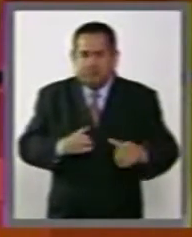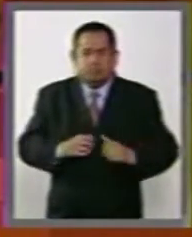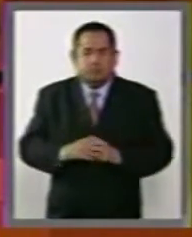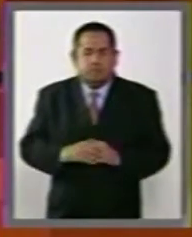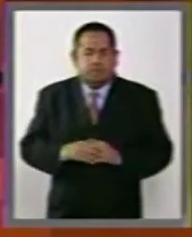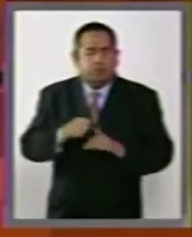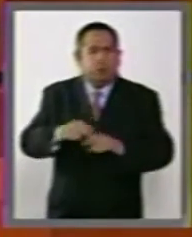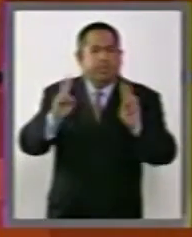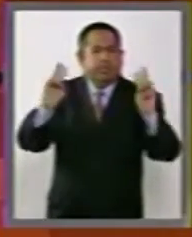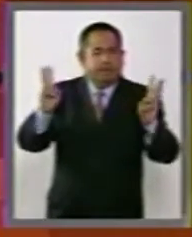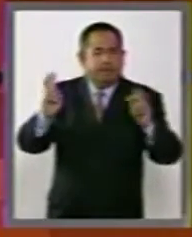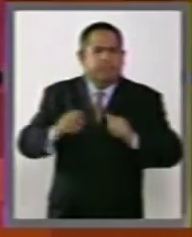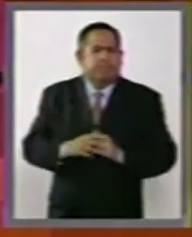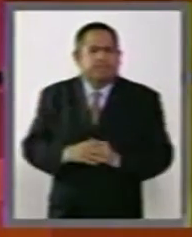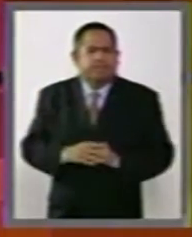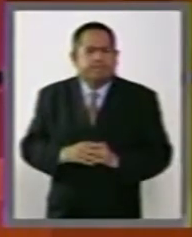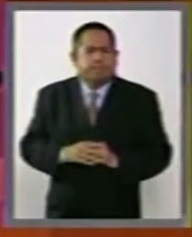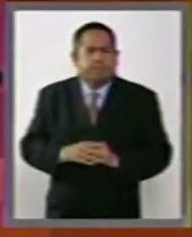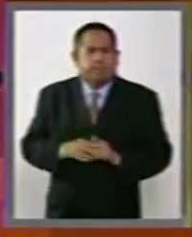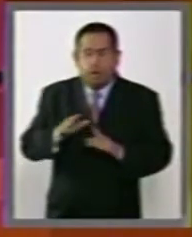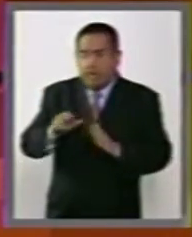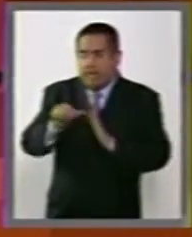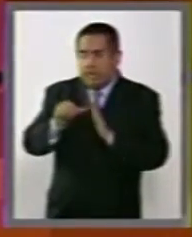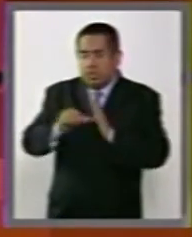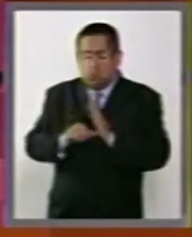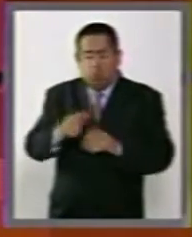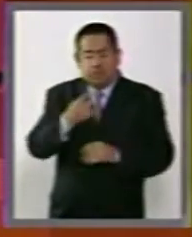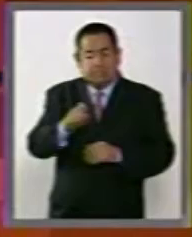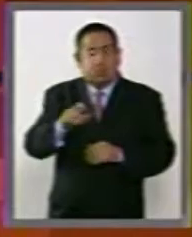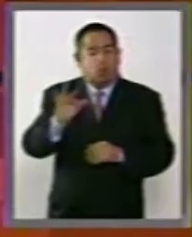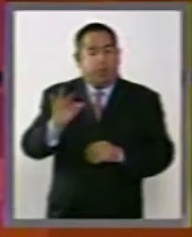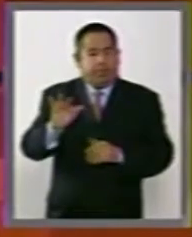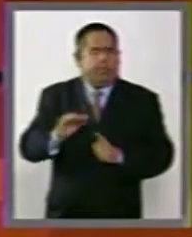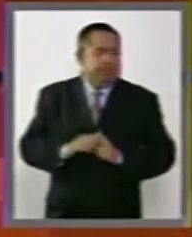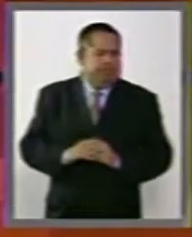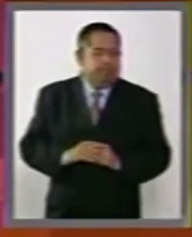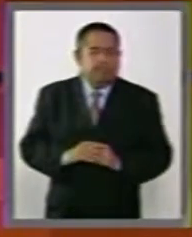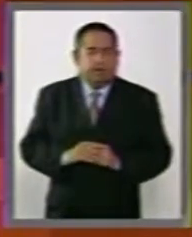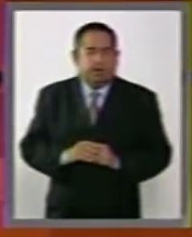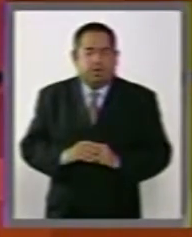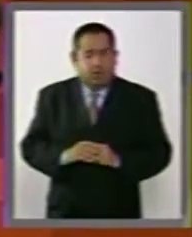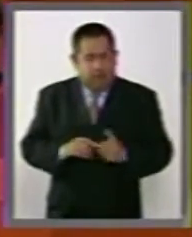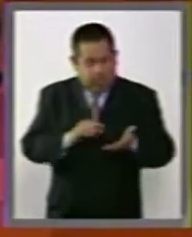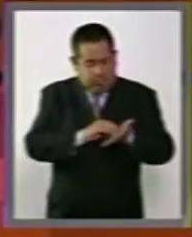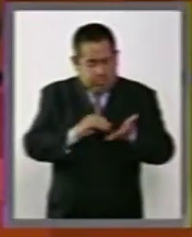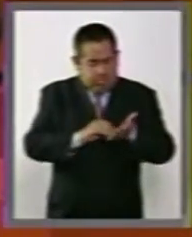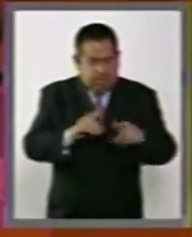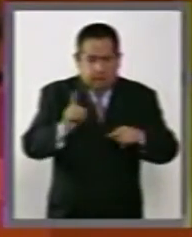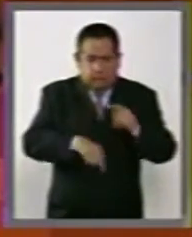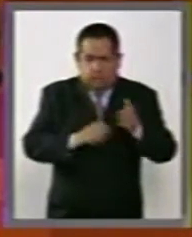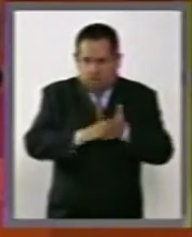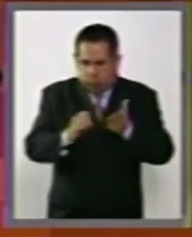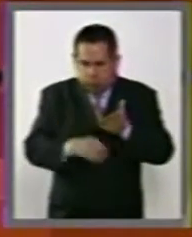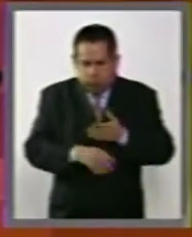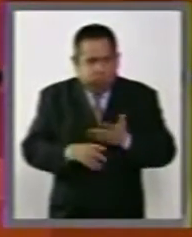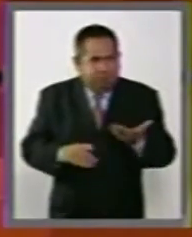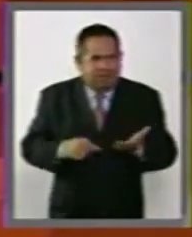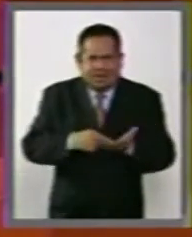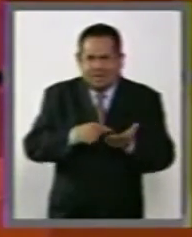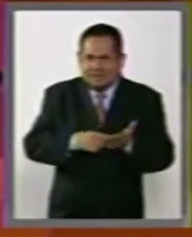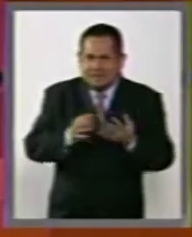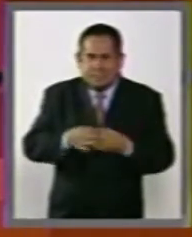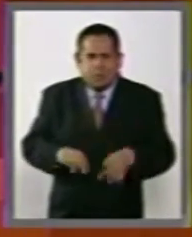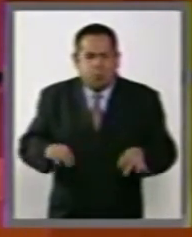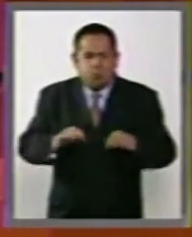En el tema del artículo 140, se quita un párrafo que es fundamental para